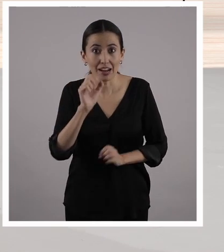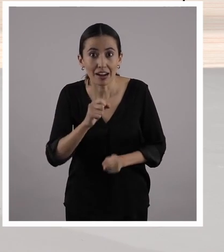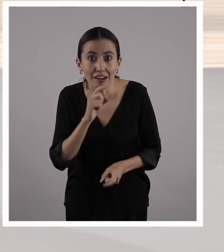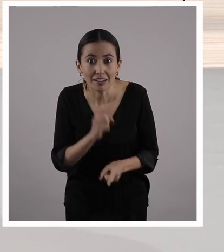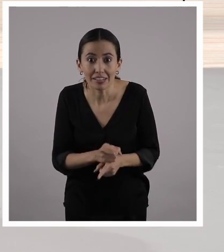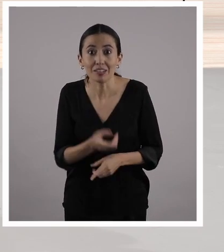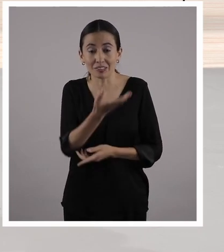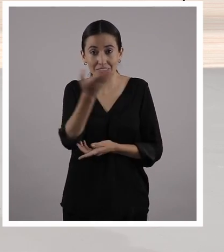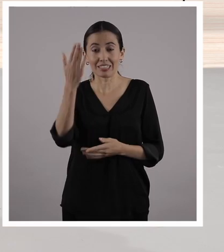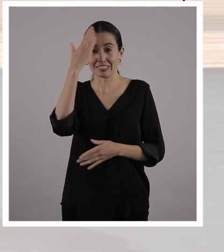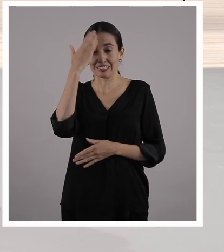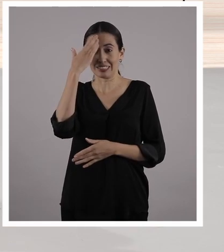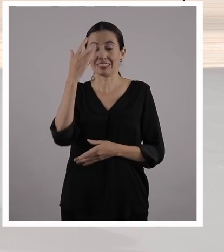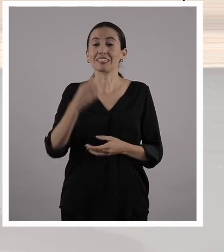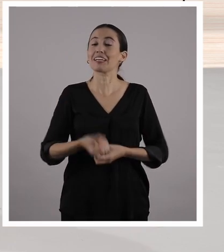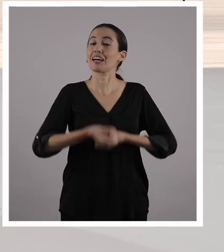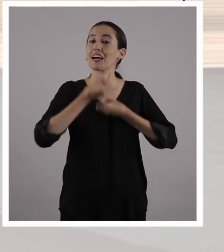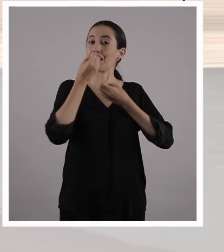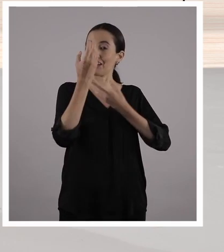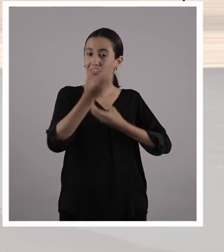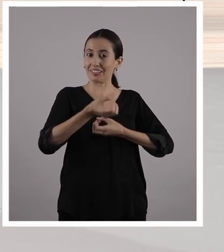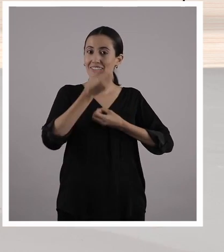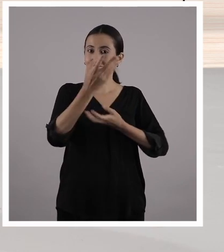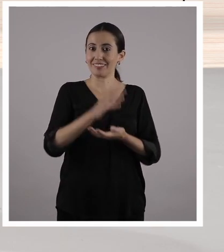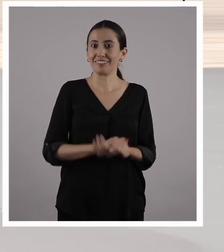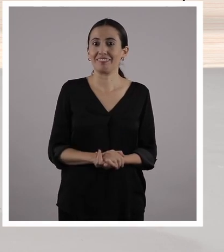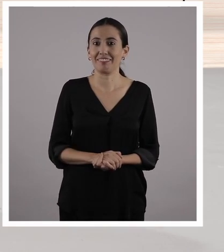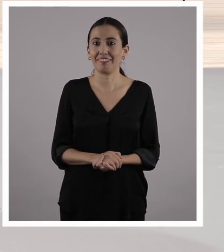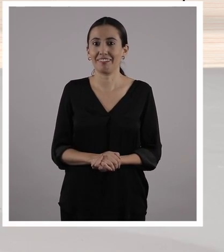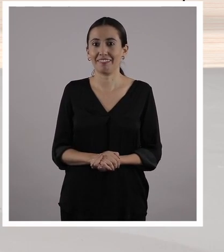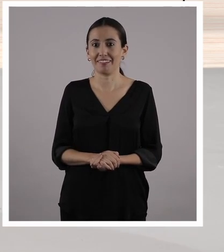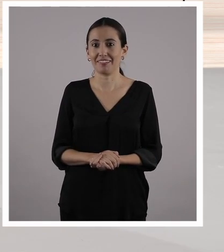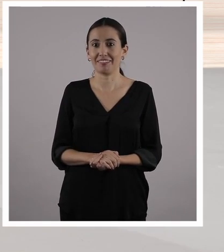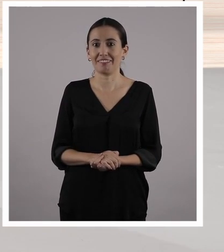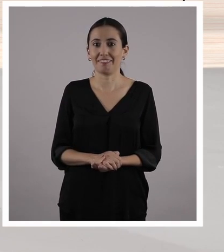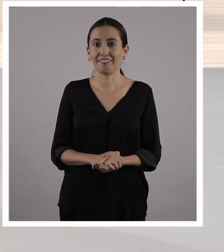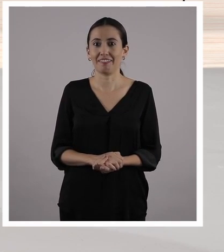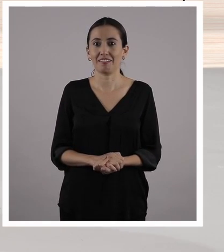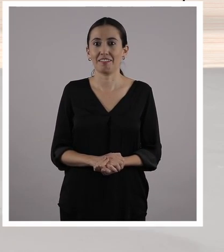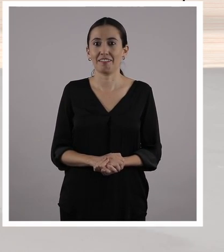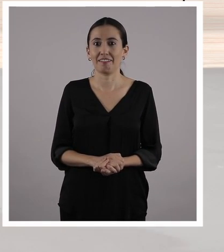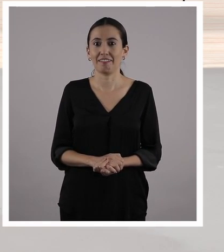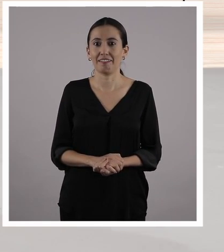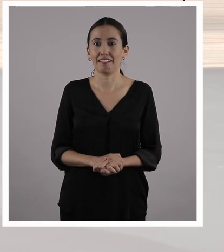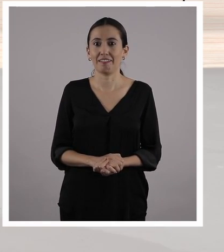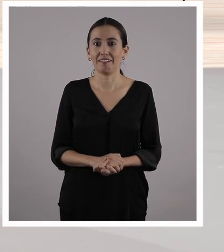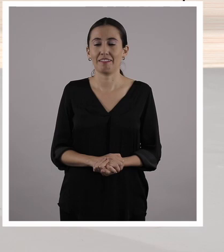escuchar? Claro, sí, quiero saber. ¿Ustedes también? Sí, yo les voy a contar esta leyenda. Pongan atención.